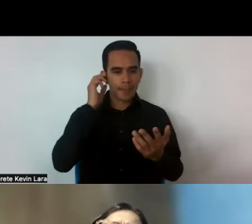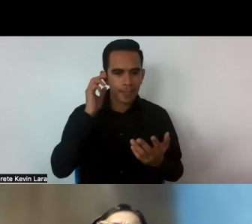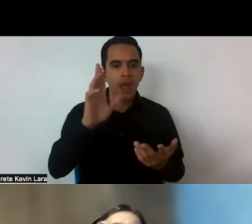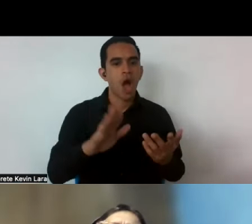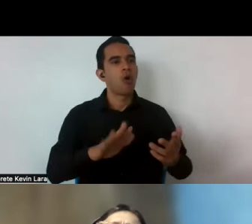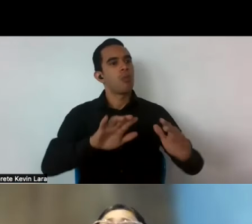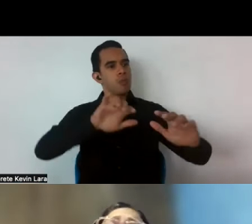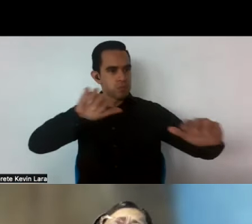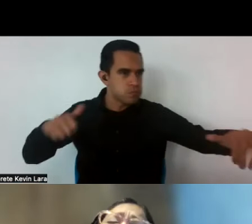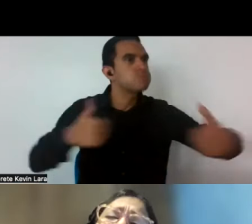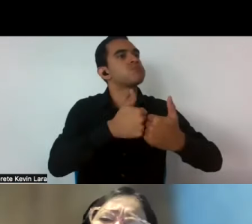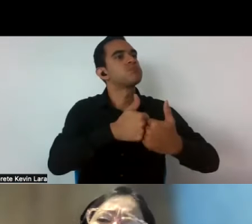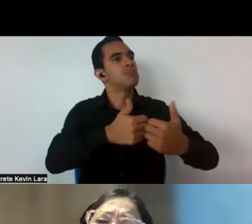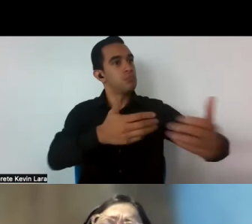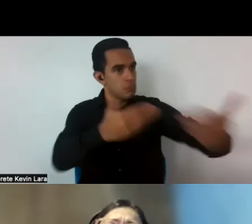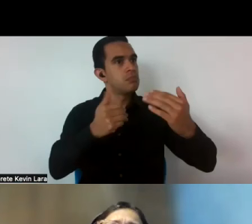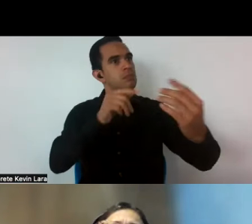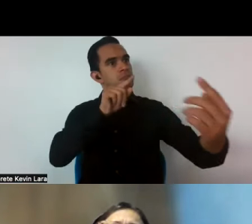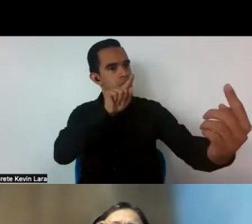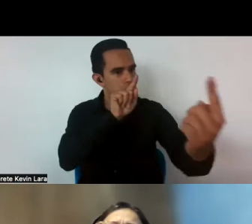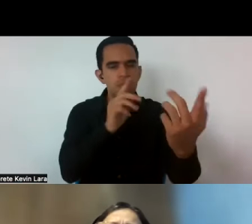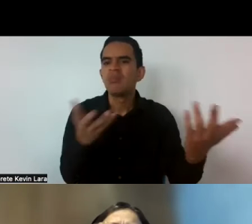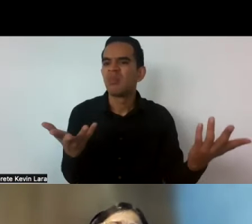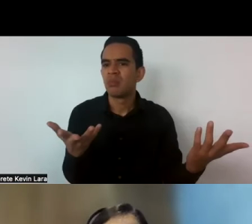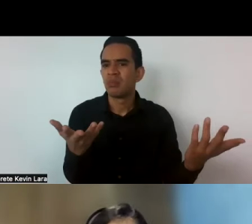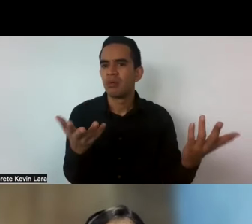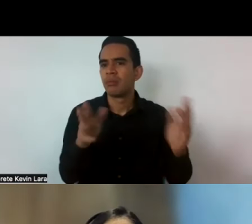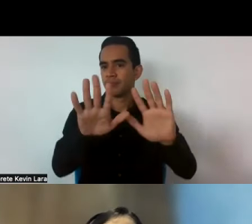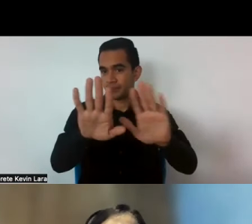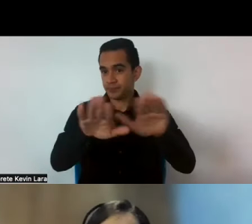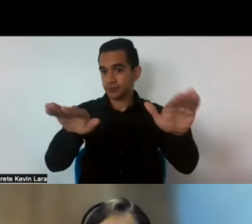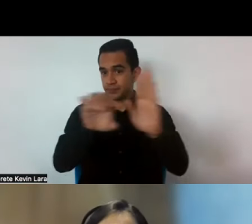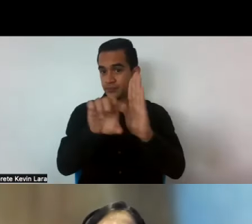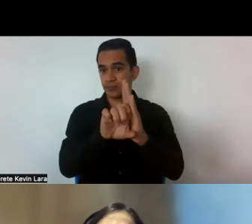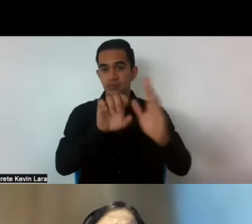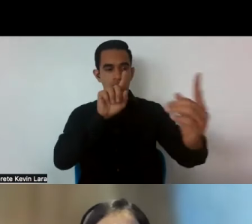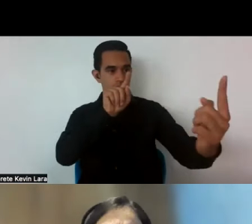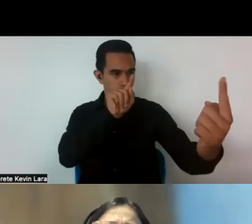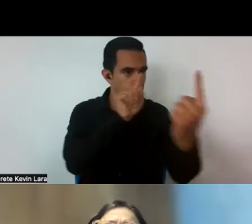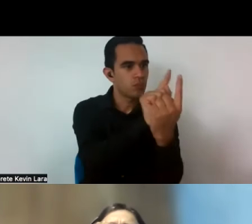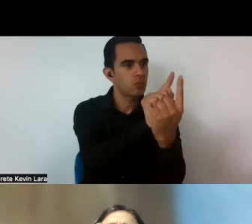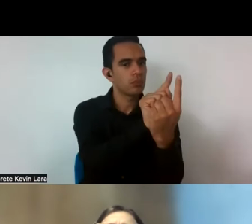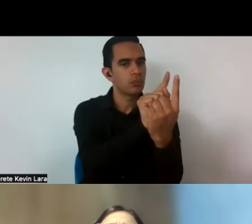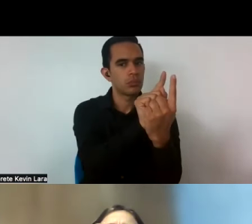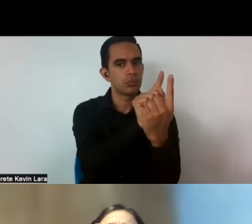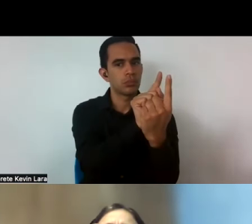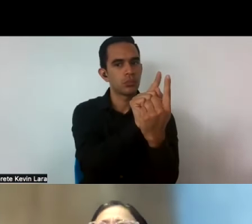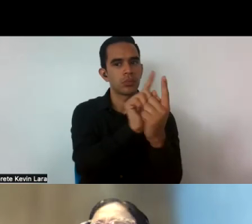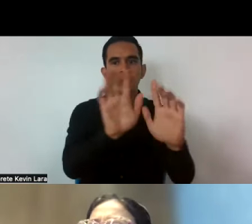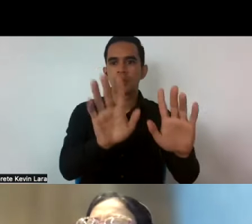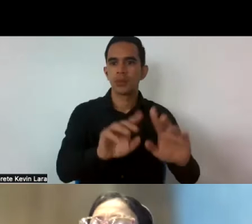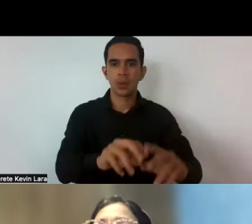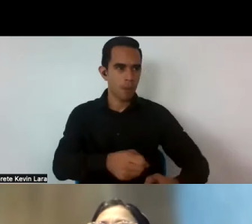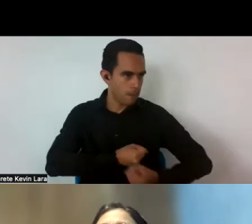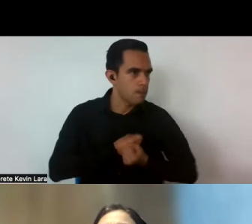es la confrontación? Cuando yo me acerco a esa persona, confronto y le digo, pero ¿cómo está mi tono de voz? ¿Cómo